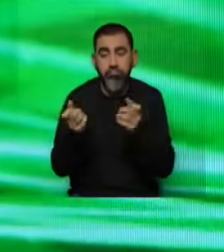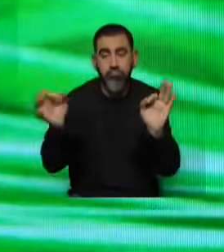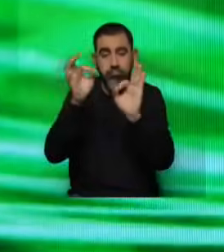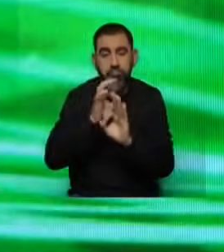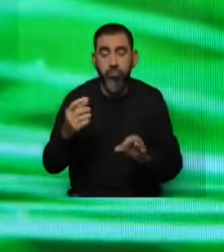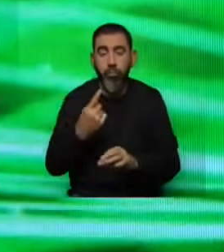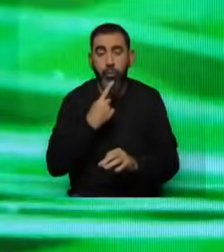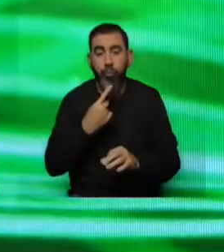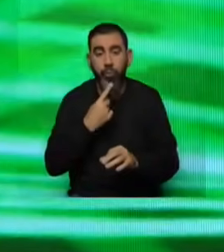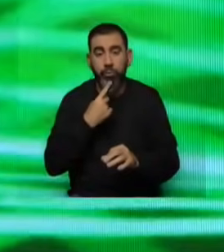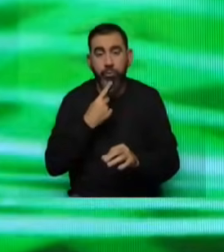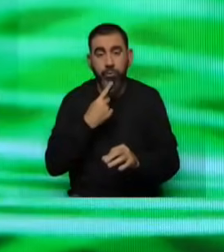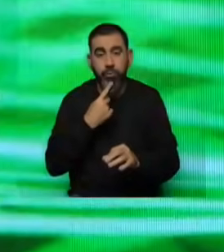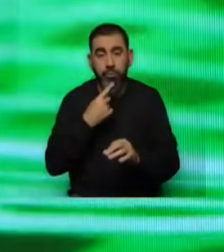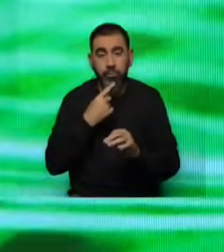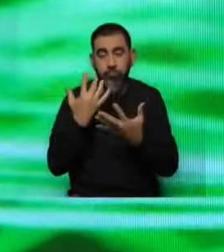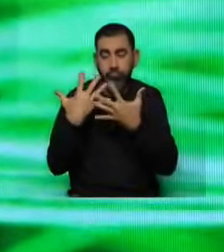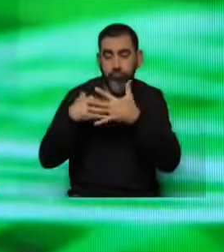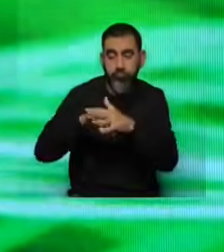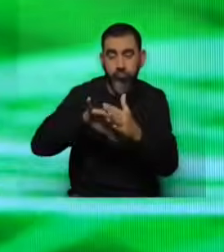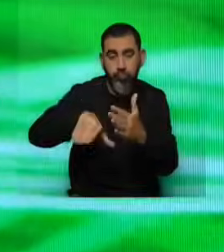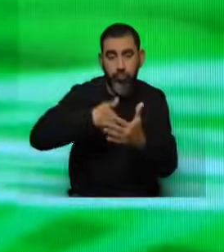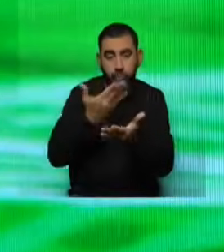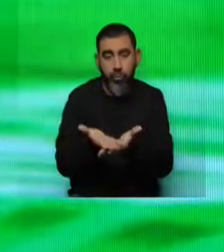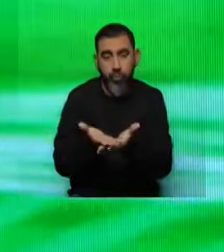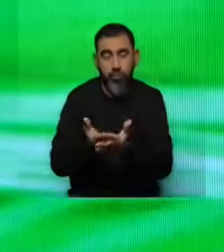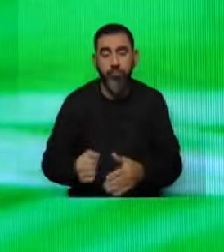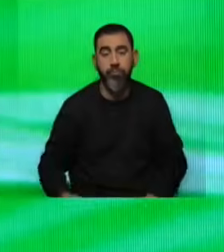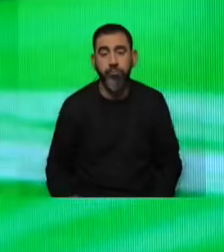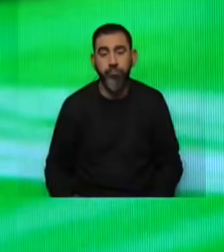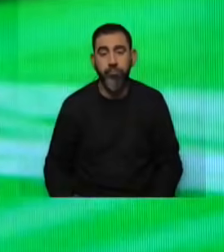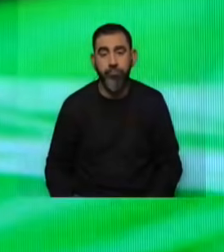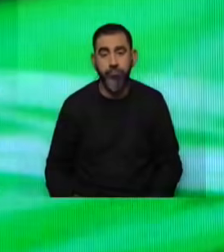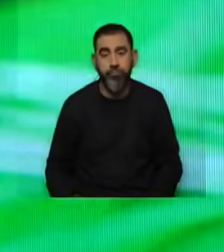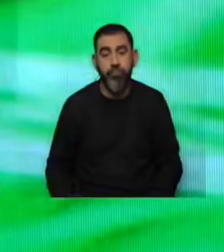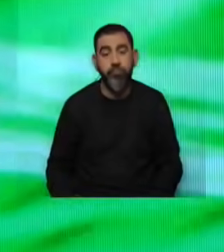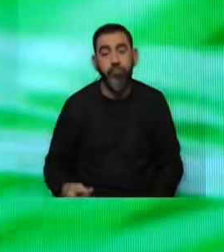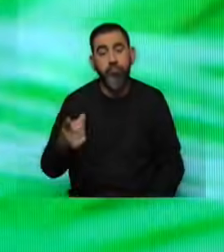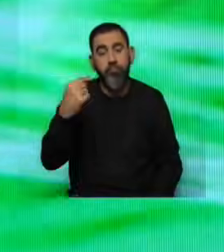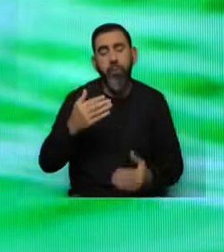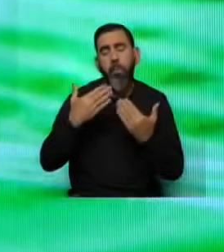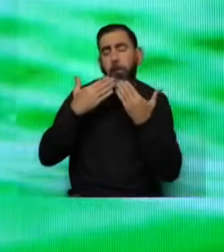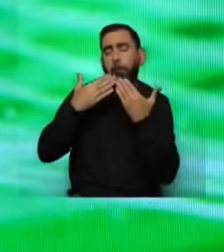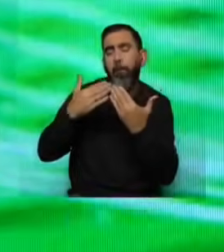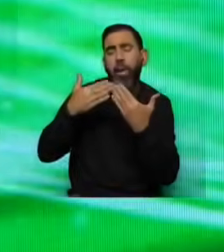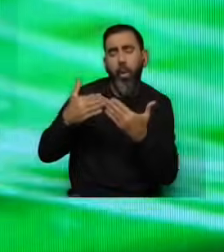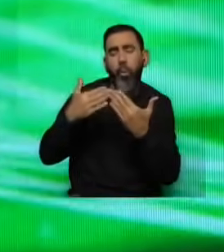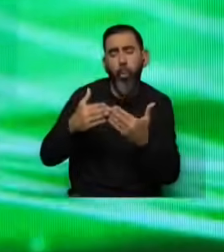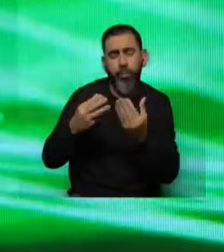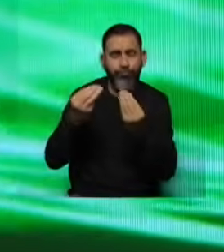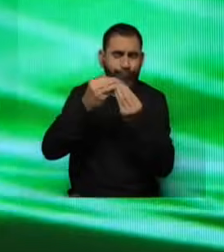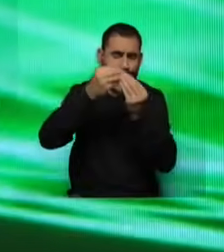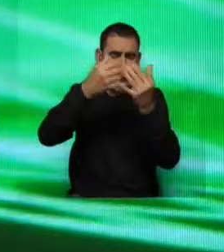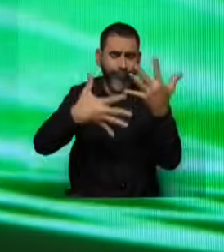política para justamente unificar las propuestas de los partidos así representados hizo una batería de preguntas decenas de